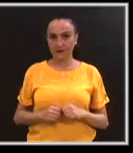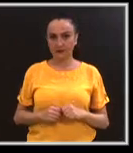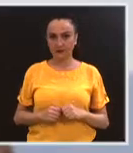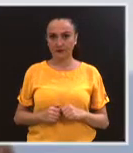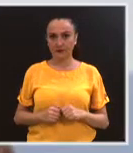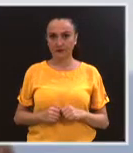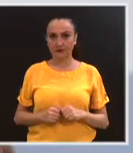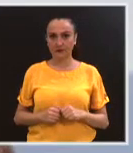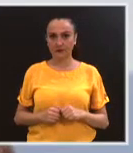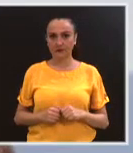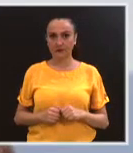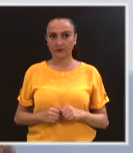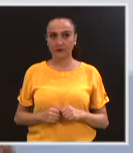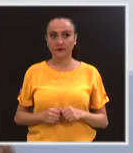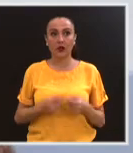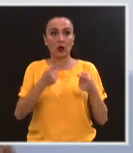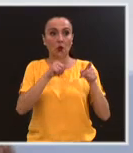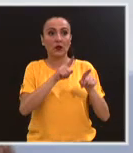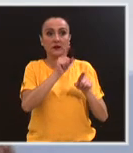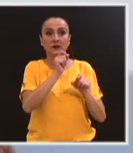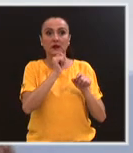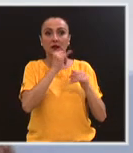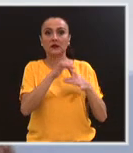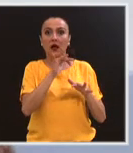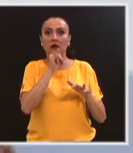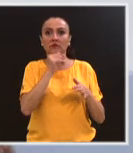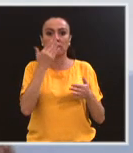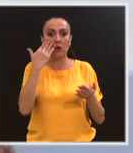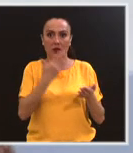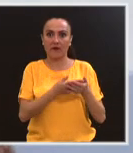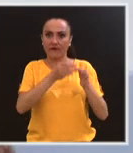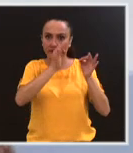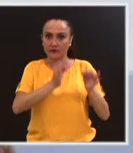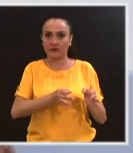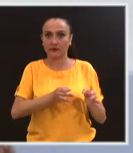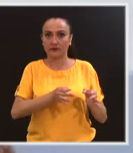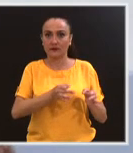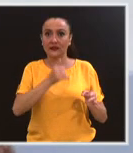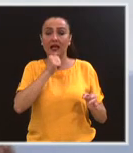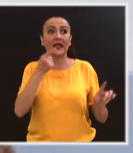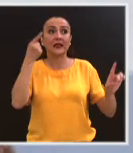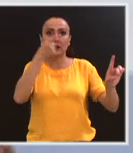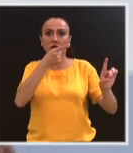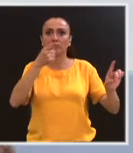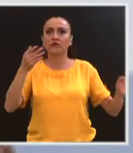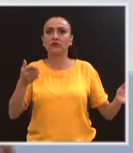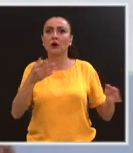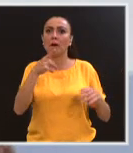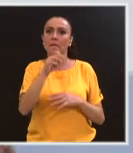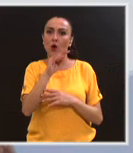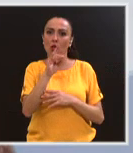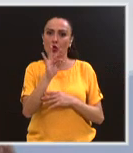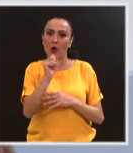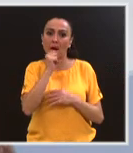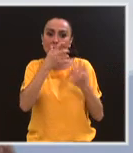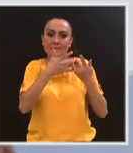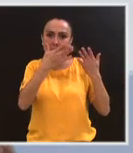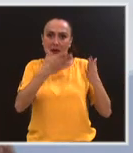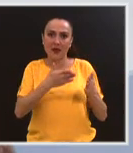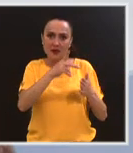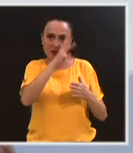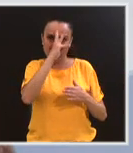médica en consecuencia En este acto se deja constancia fia cente de la intención de promotora y desarrolladora mexicana de